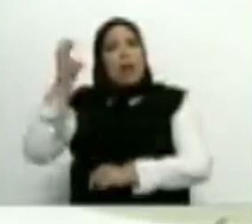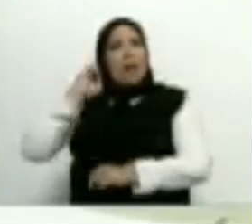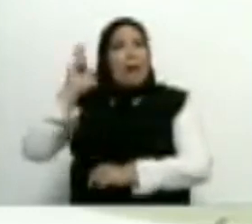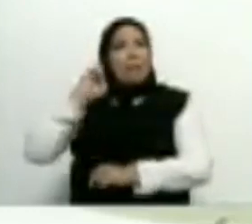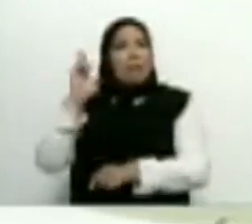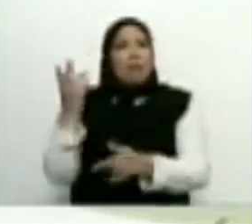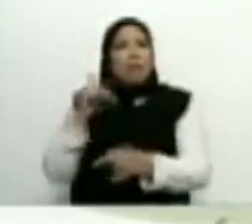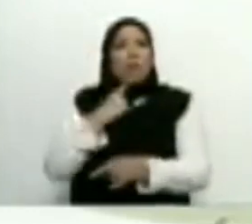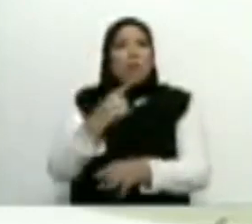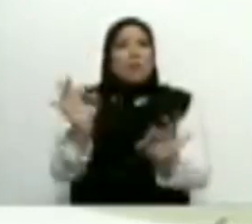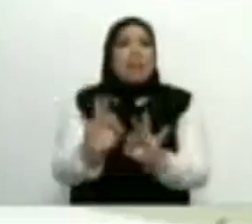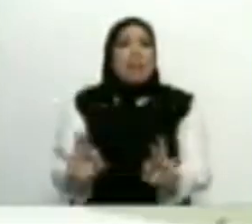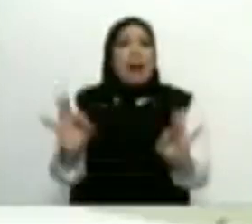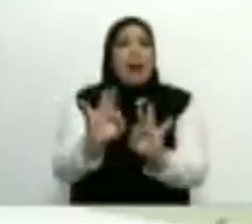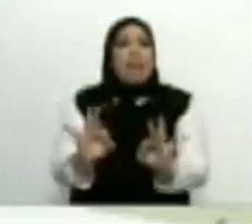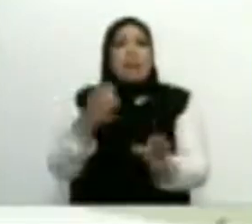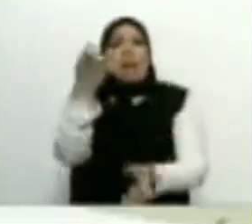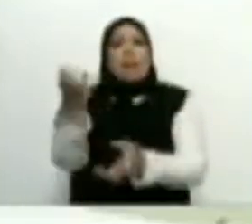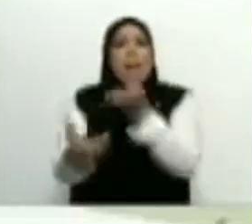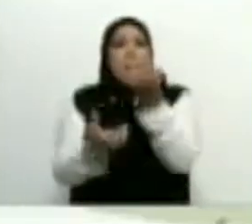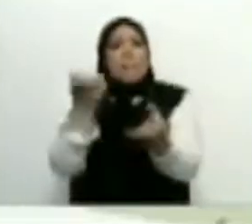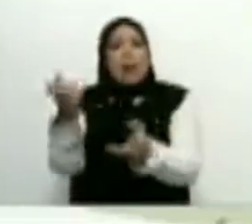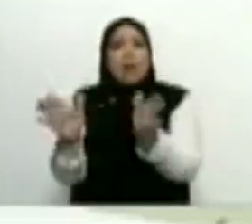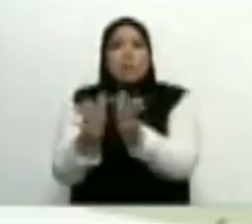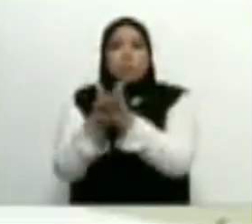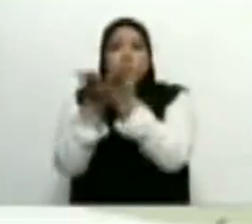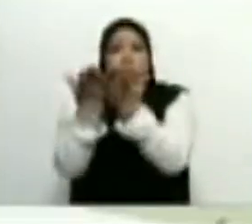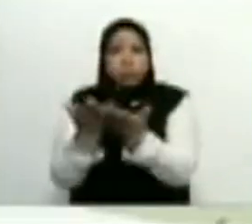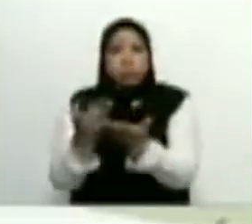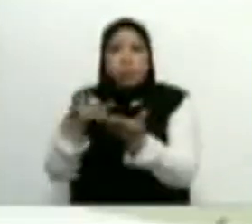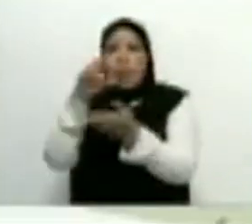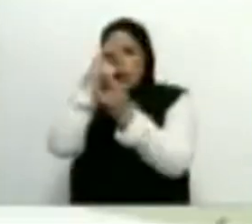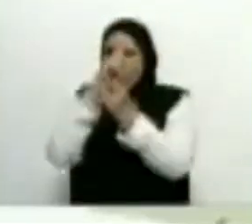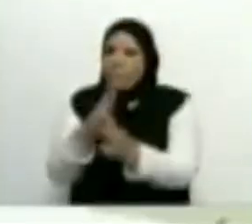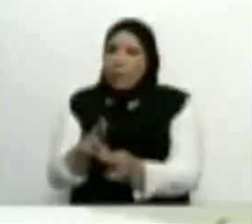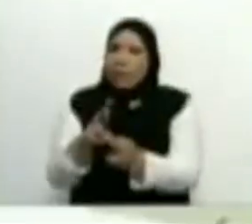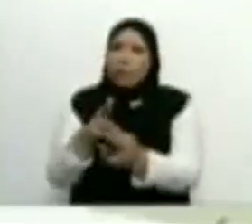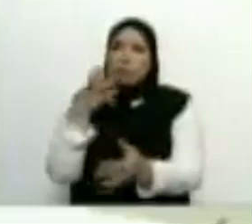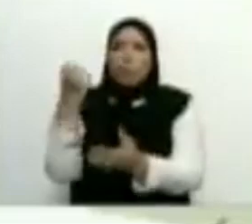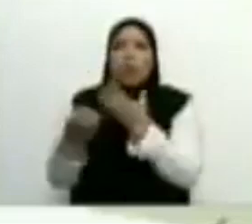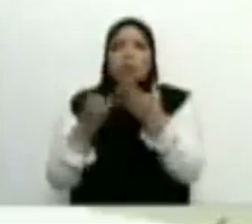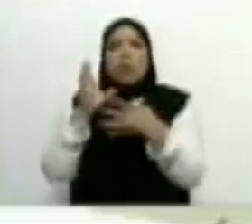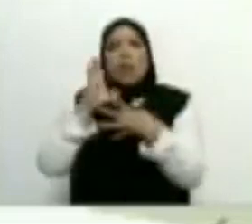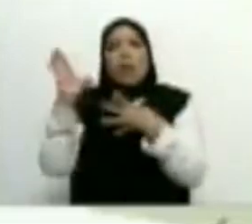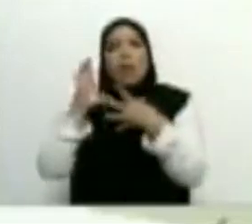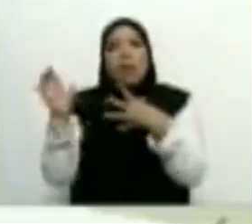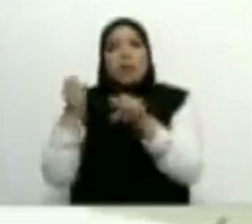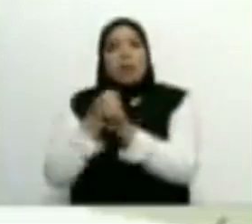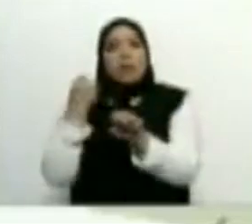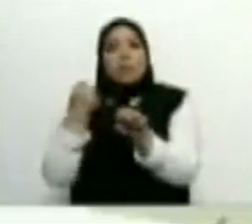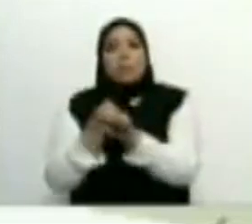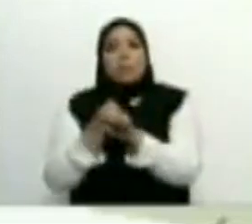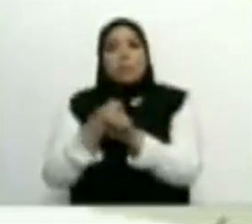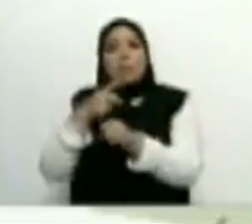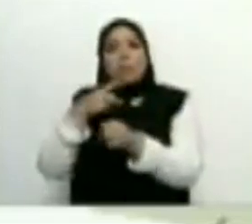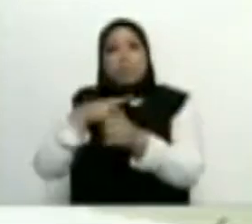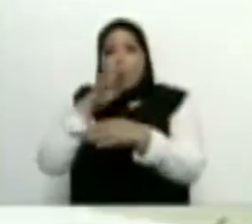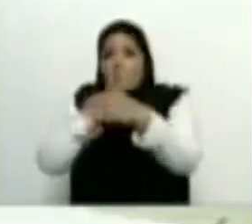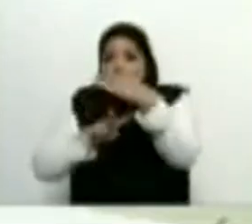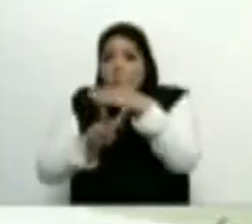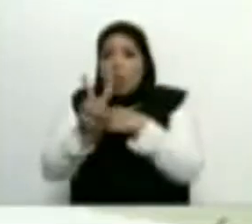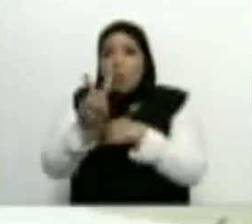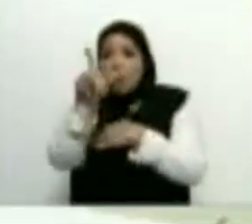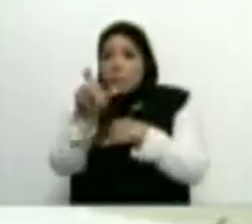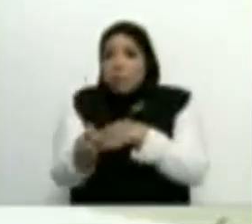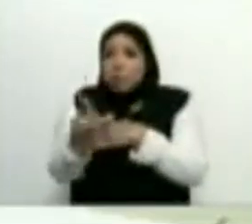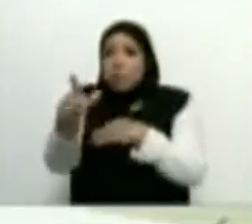repudiable quemar el Corán. Hay que respetar el carácter sagrado del Corán, de los profetas, y el